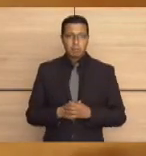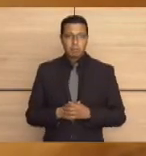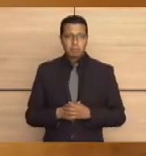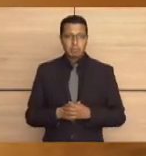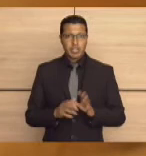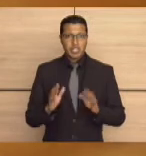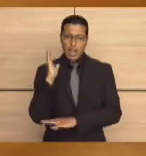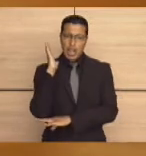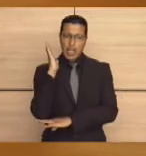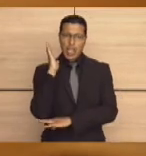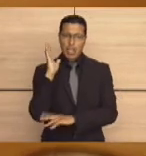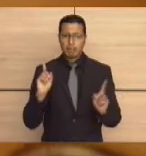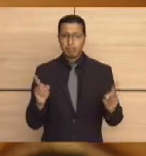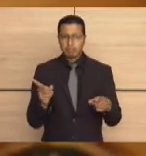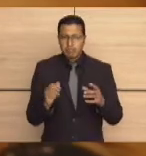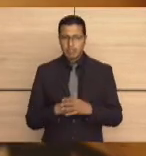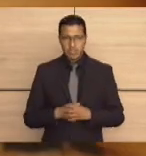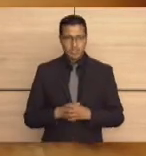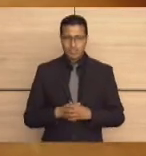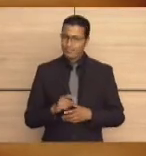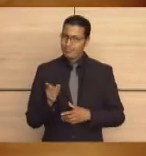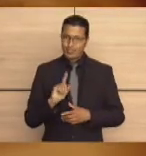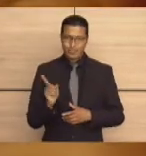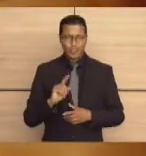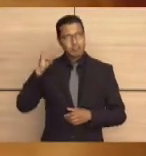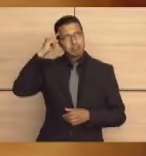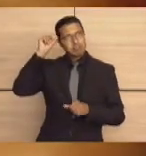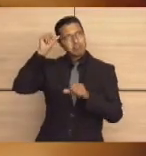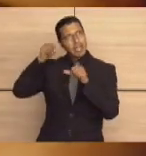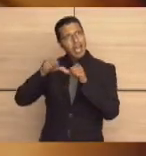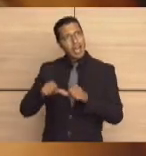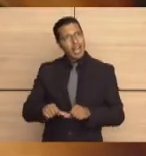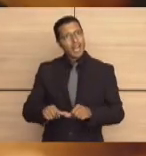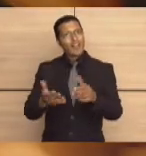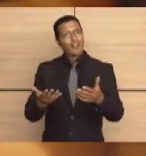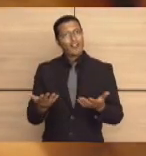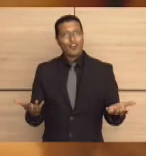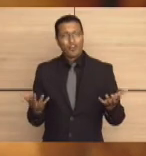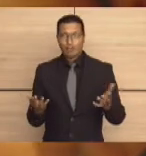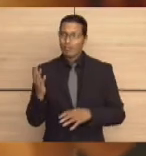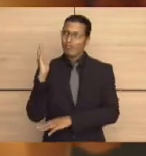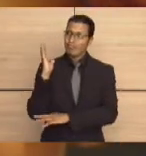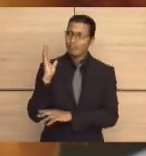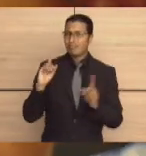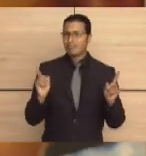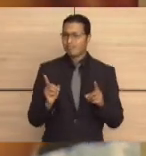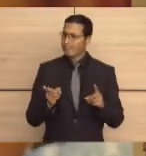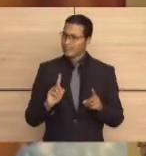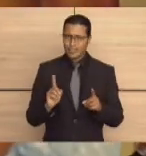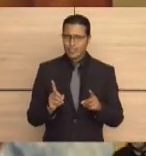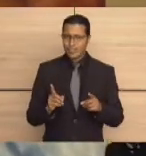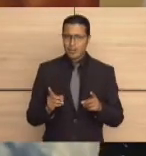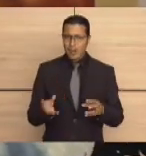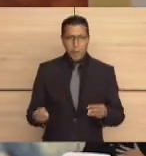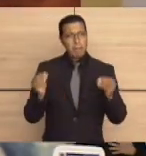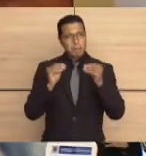un discurso que nosotros tengamos escrito en nuestra memoria o que lo formulemos en nuestro lenguaje. El relato tiene que